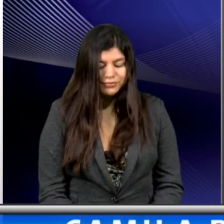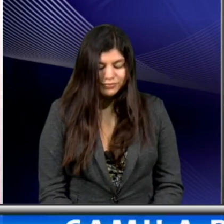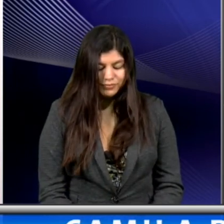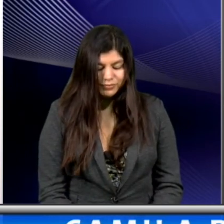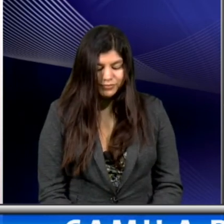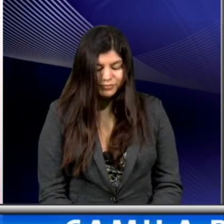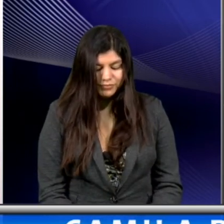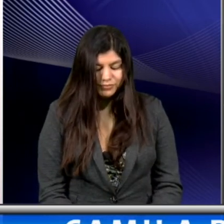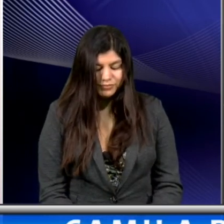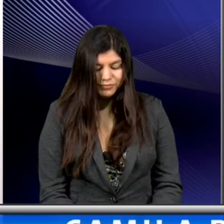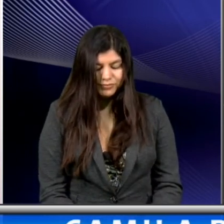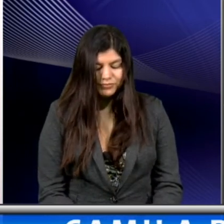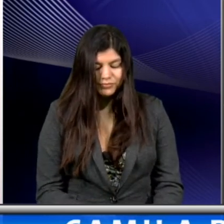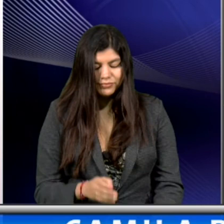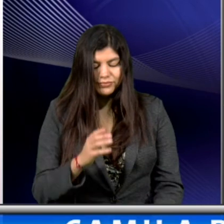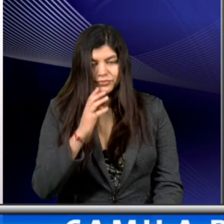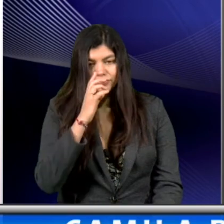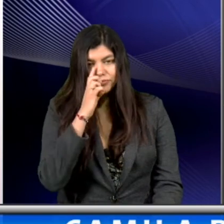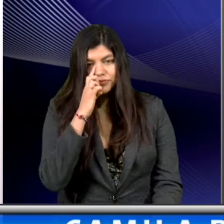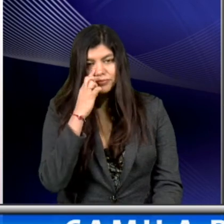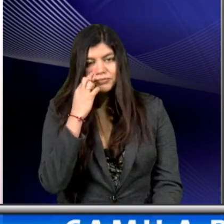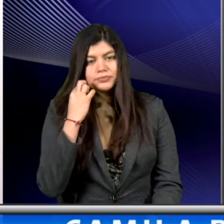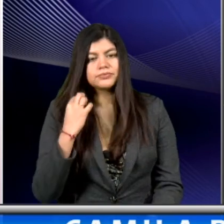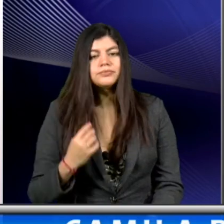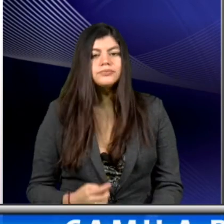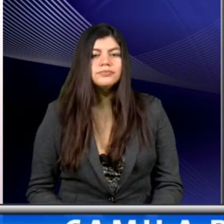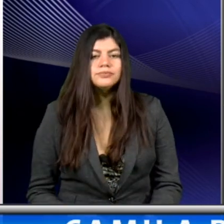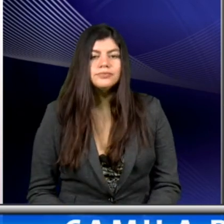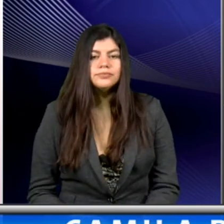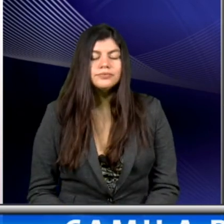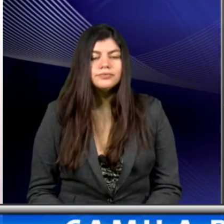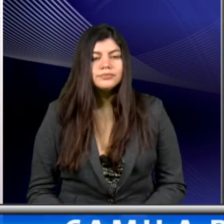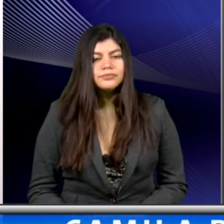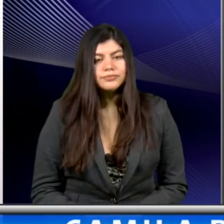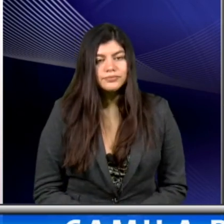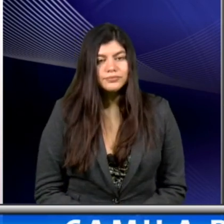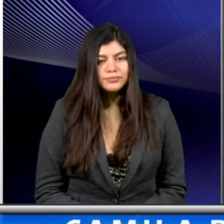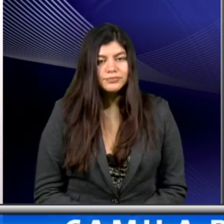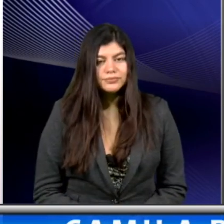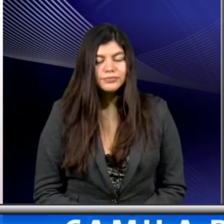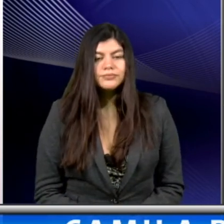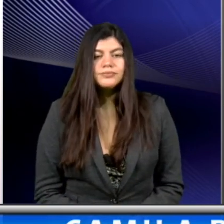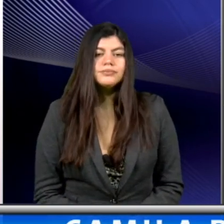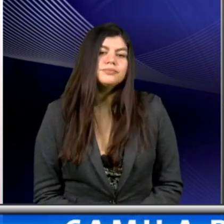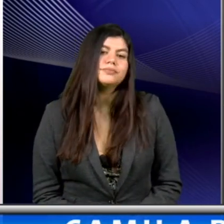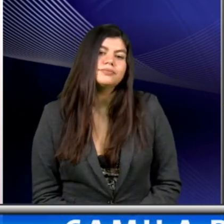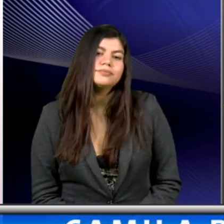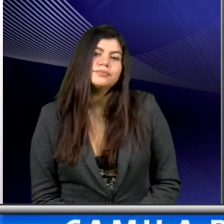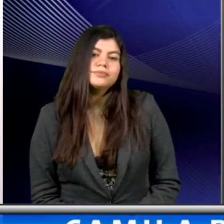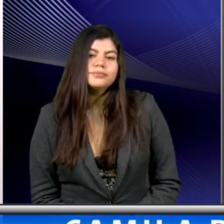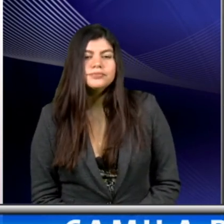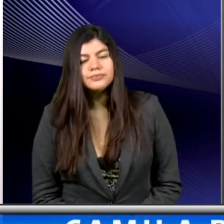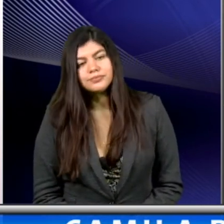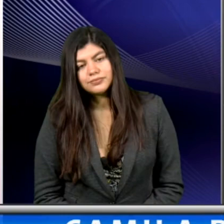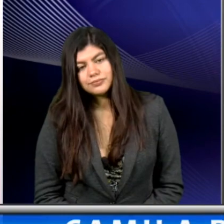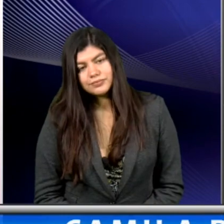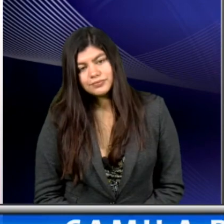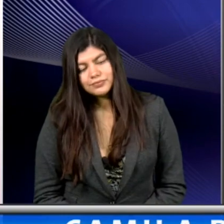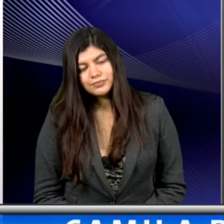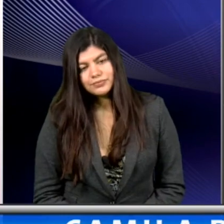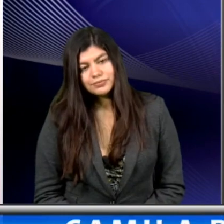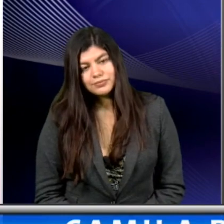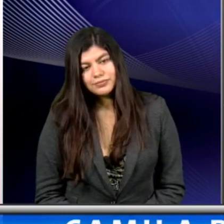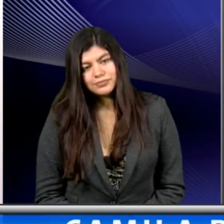que es el involucramiento parental, pero no solamente parental desde el papá y la mamá, sino que los adultos cuidadores en general,